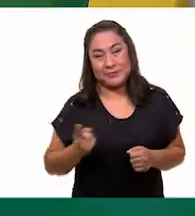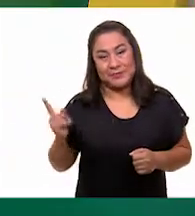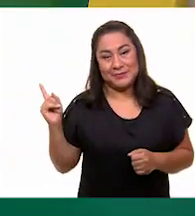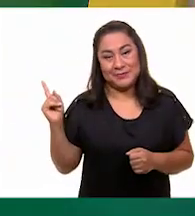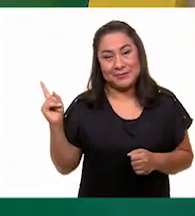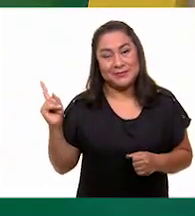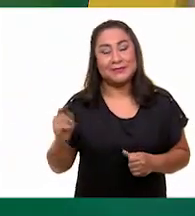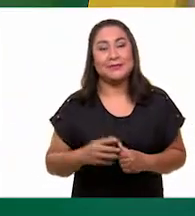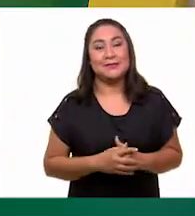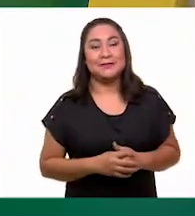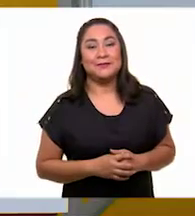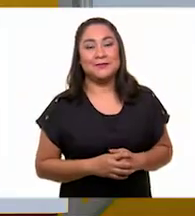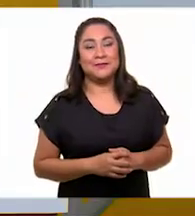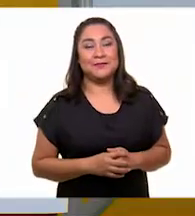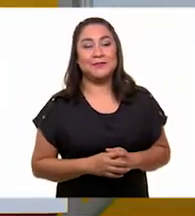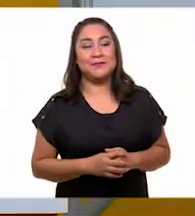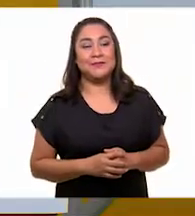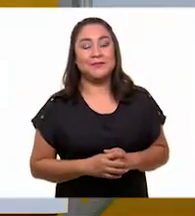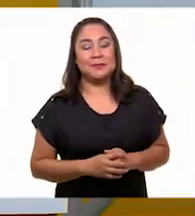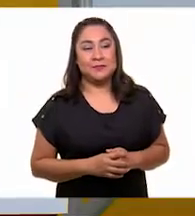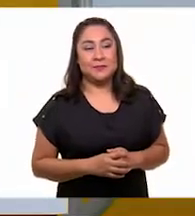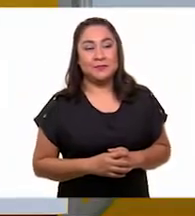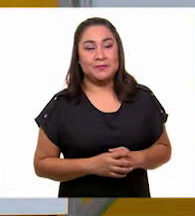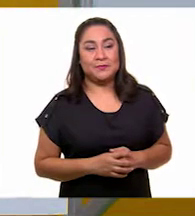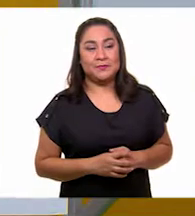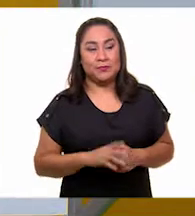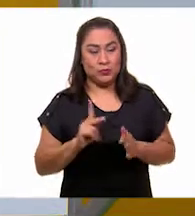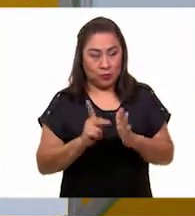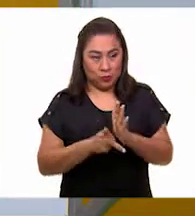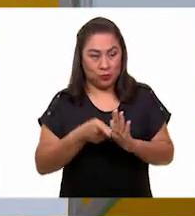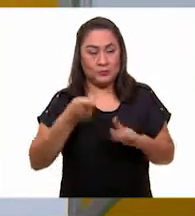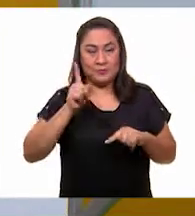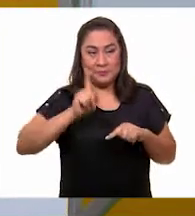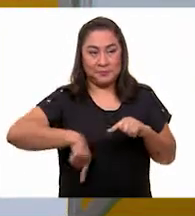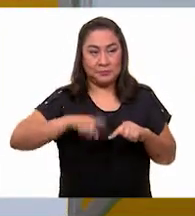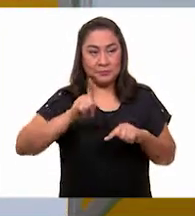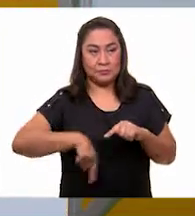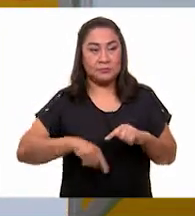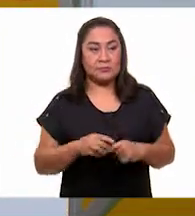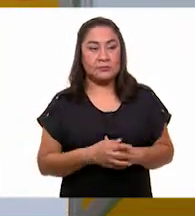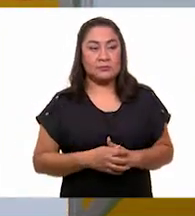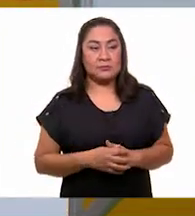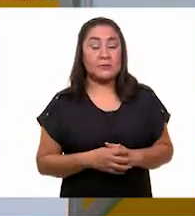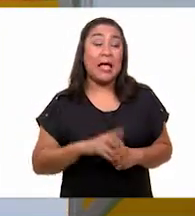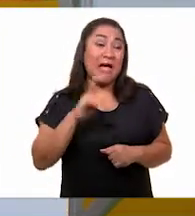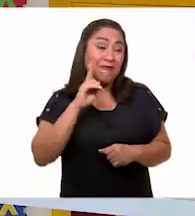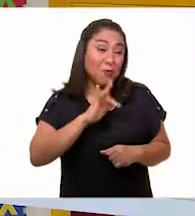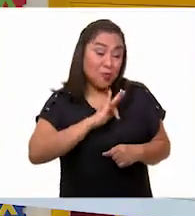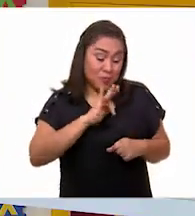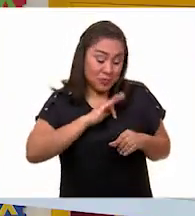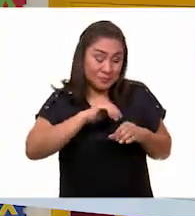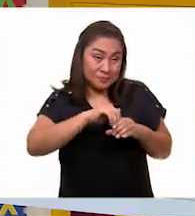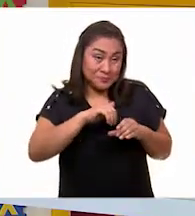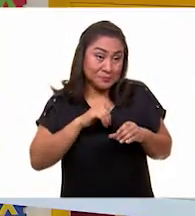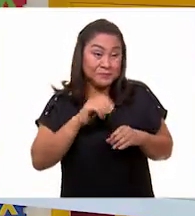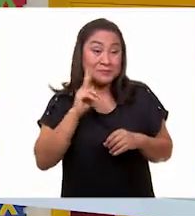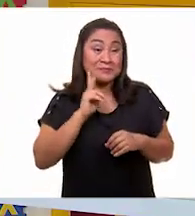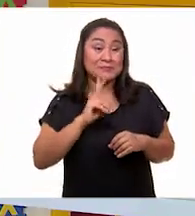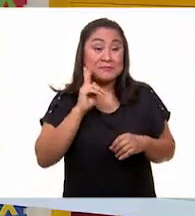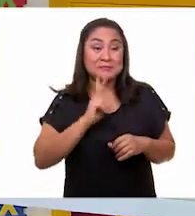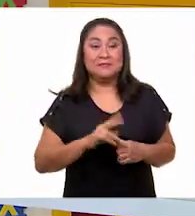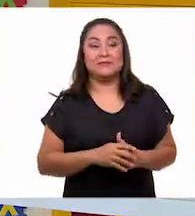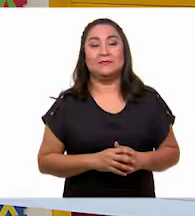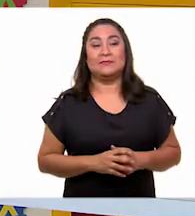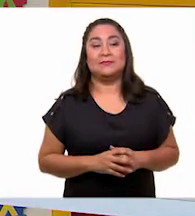guardar. Y vamos a sacarlo. Vamos a ver si se puede sacar de la misma